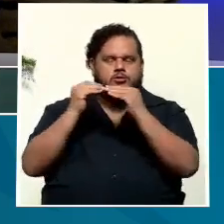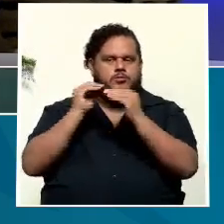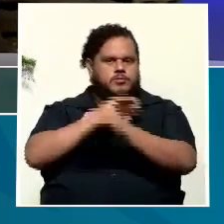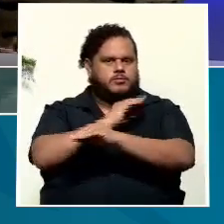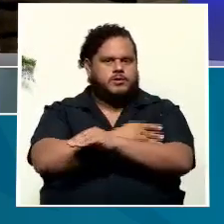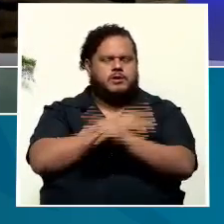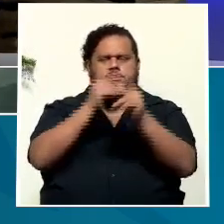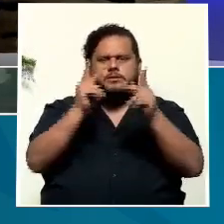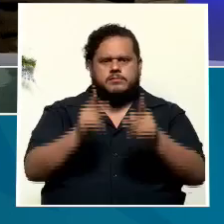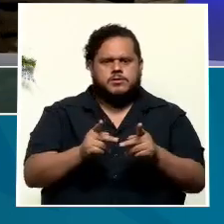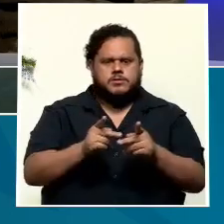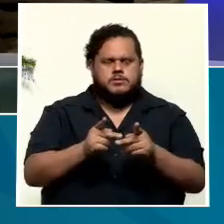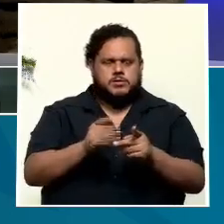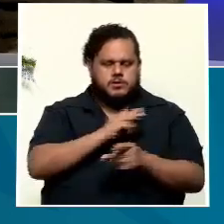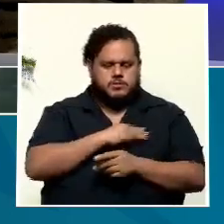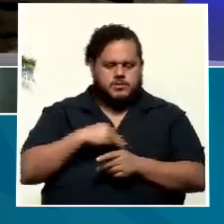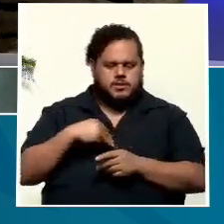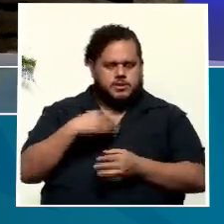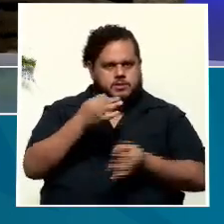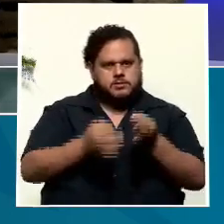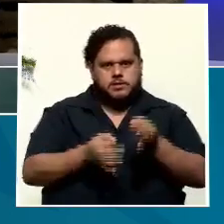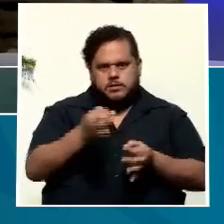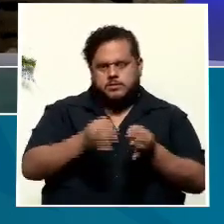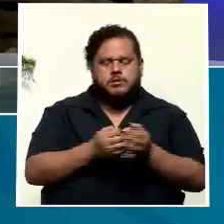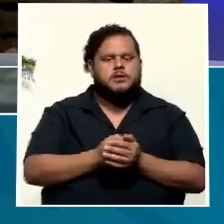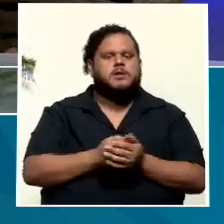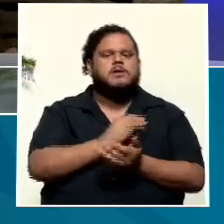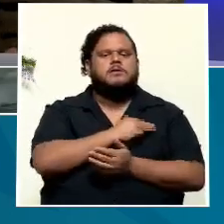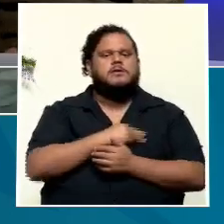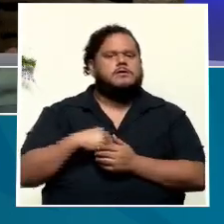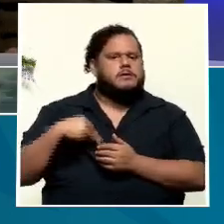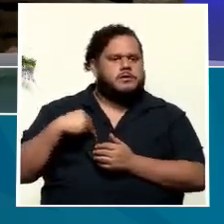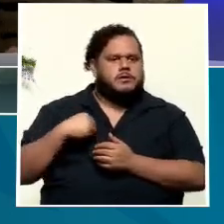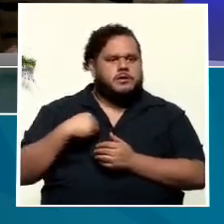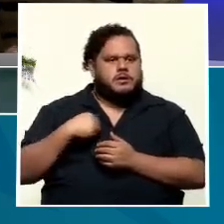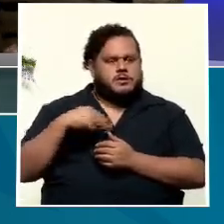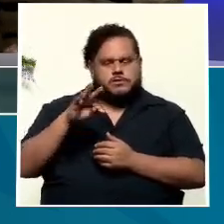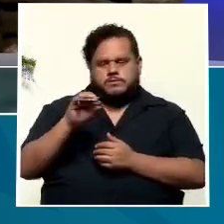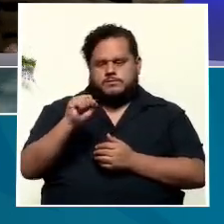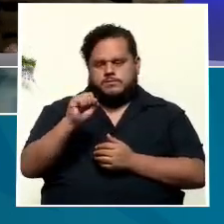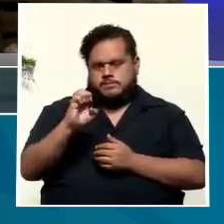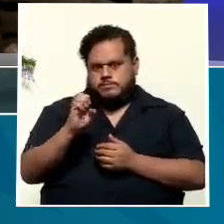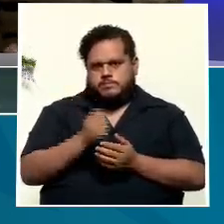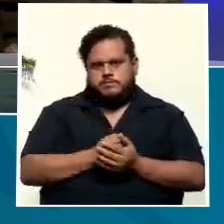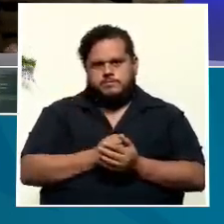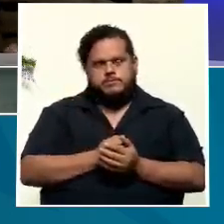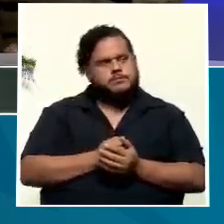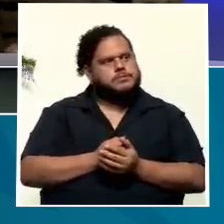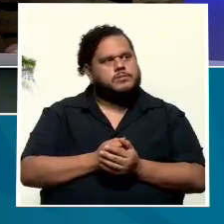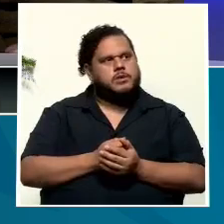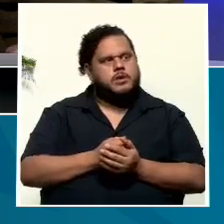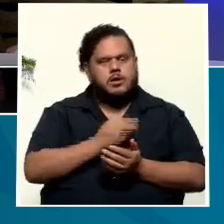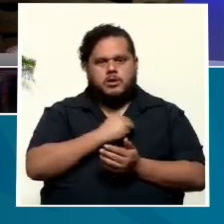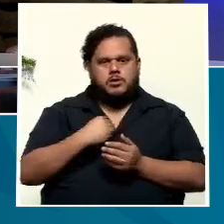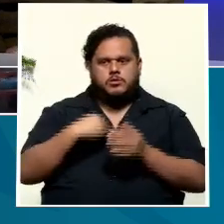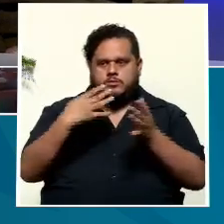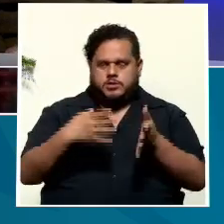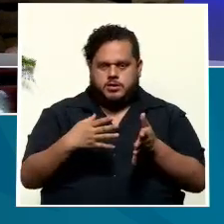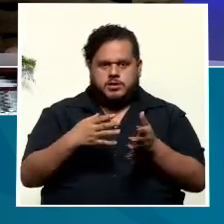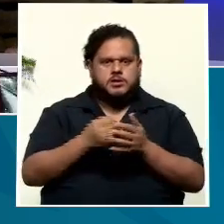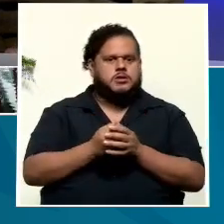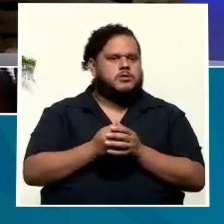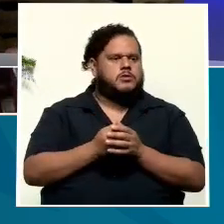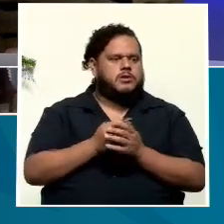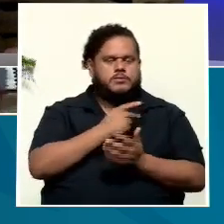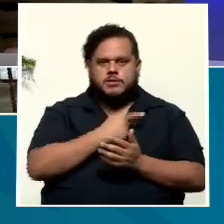la gente, los magistrados de la Corte, los magistrados del Tribunal Supremo de Elecciones, los ministros de Estado, el